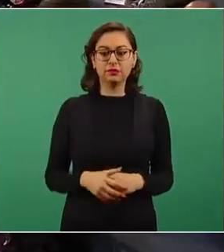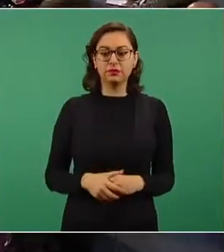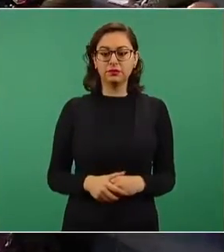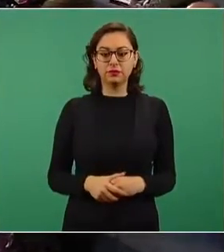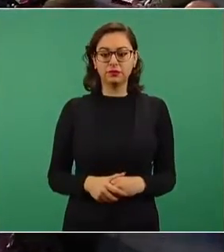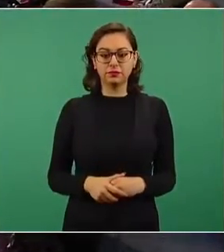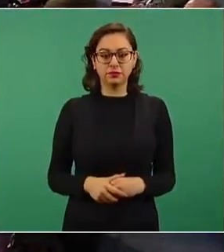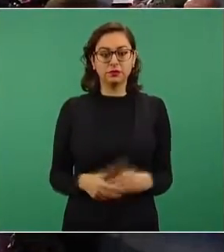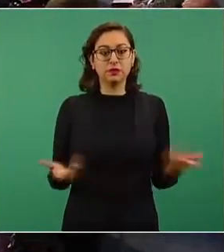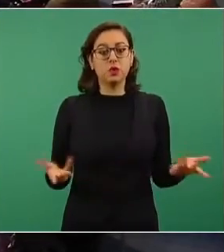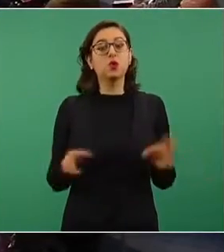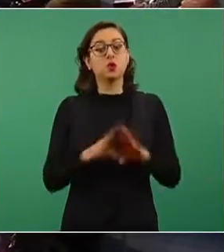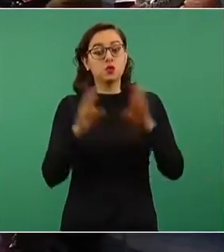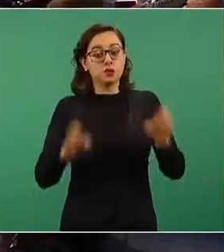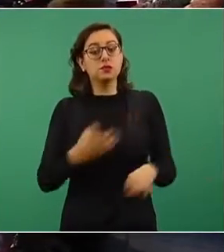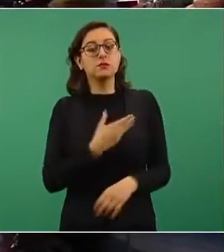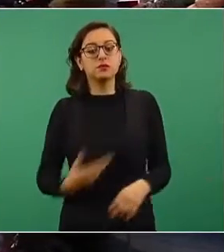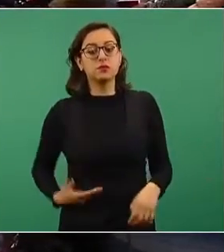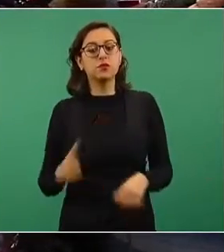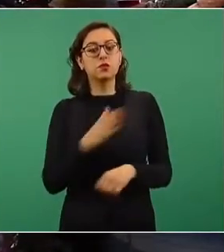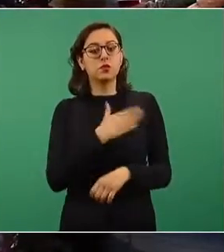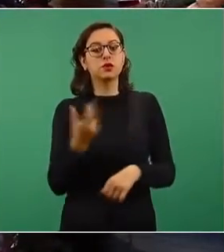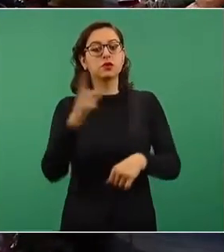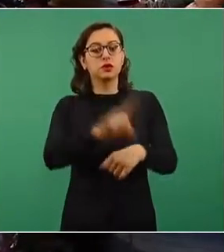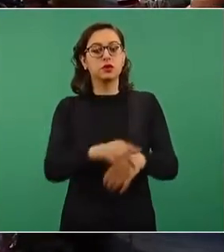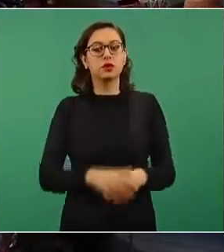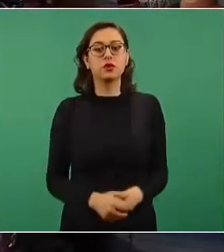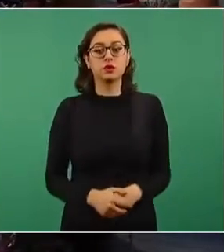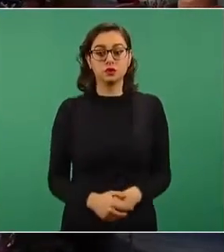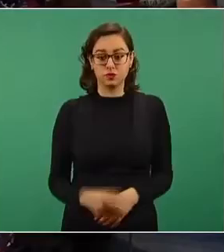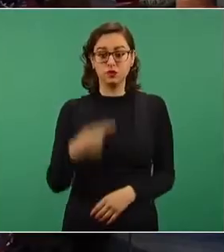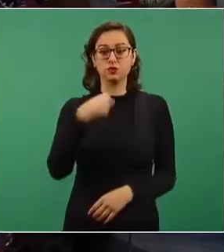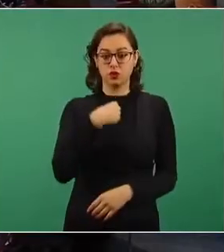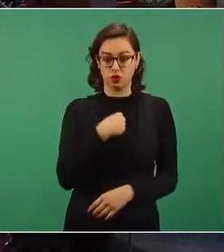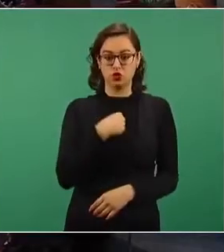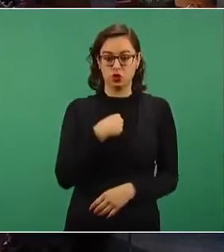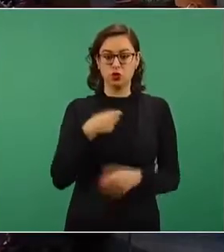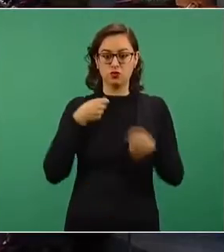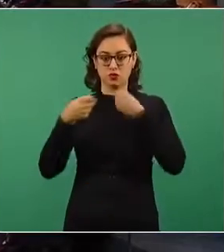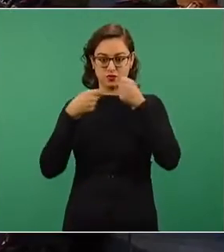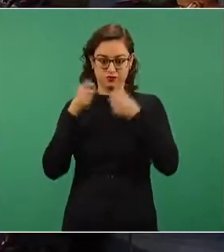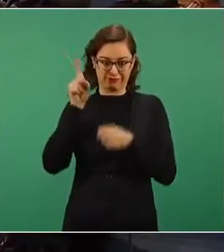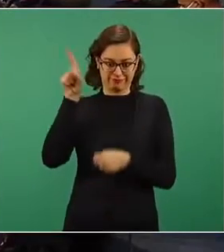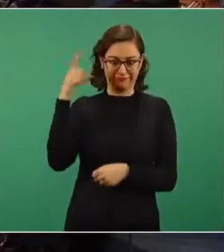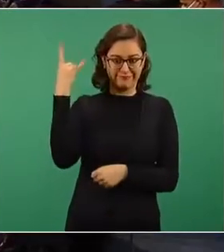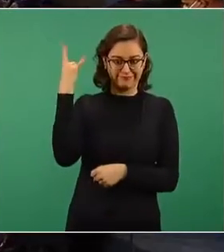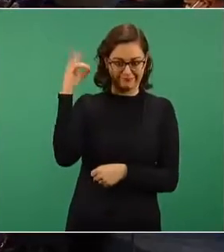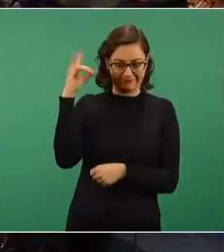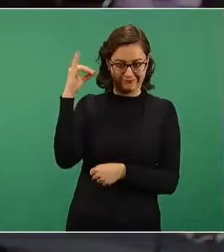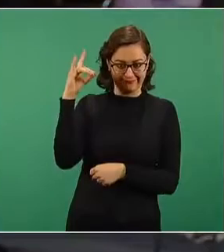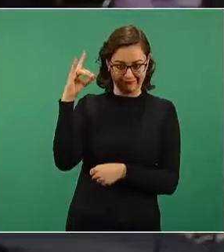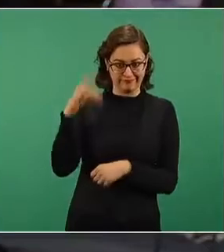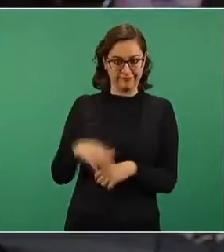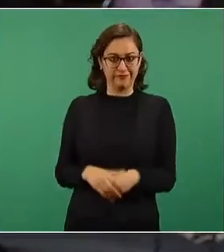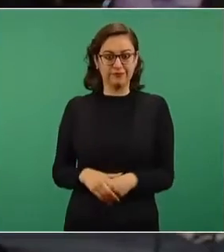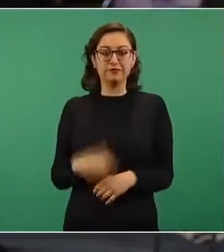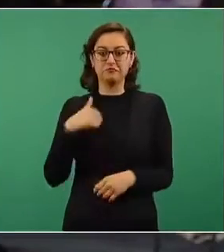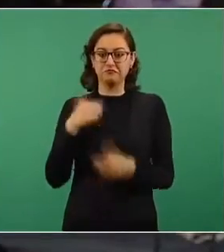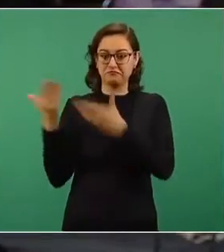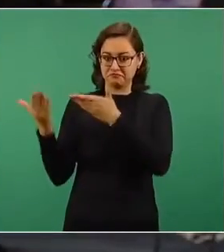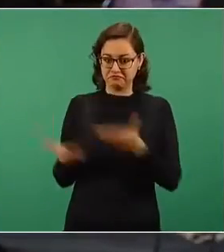¿Cómo está, presidente? Buenos días. Buenos días. Soy periodista de Bolivia TV de Bolivia, Helen San Román. Es un agrado estar en su